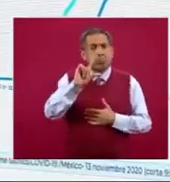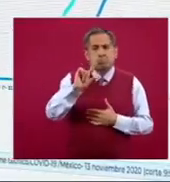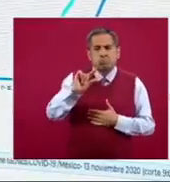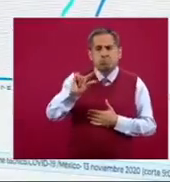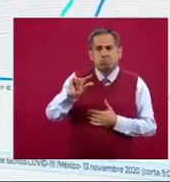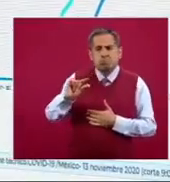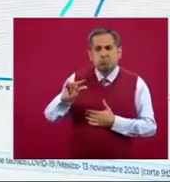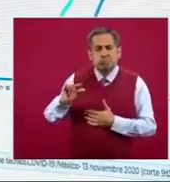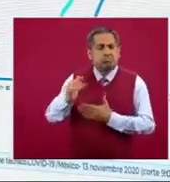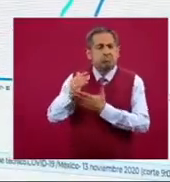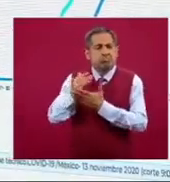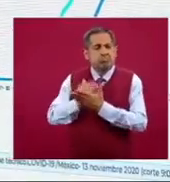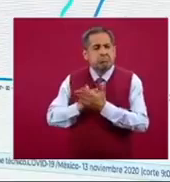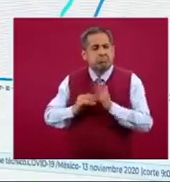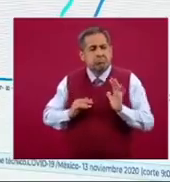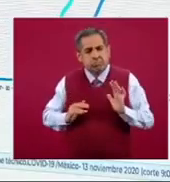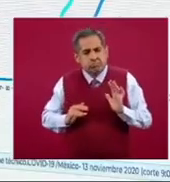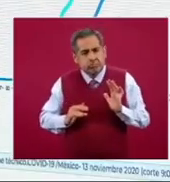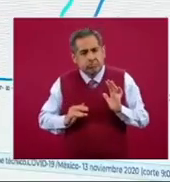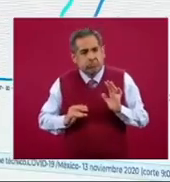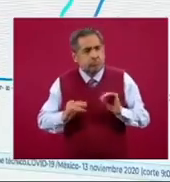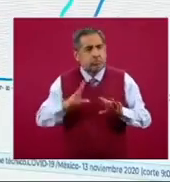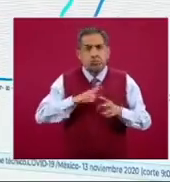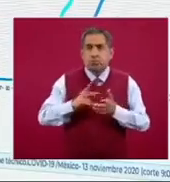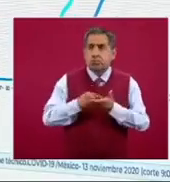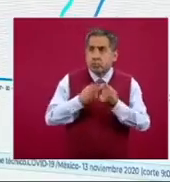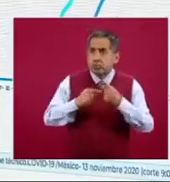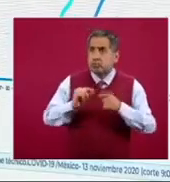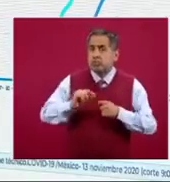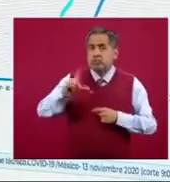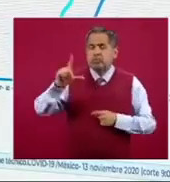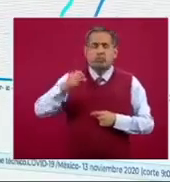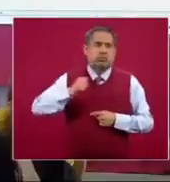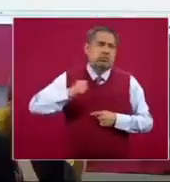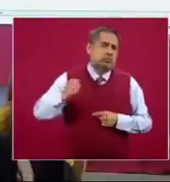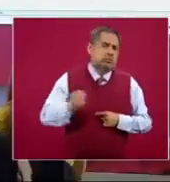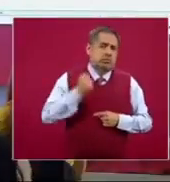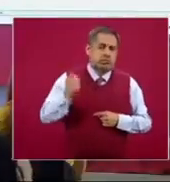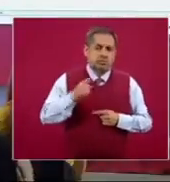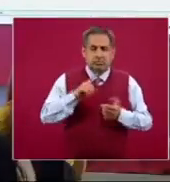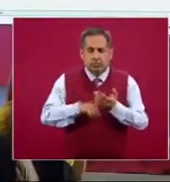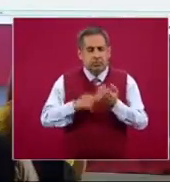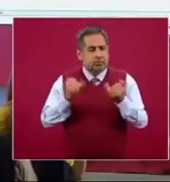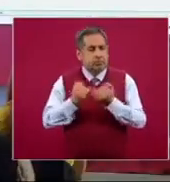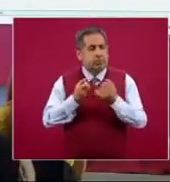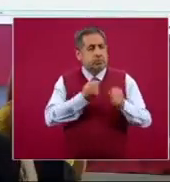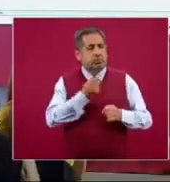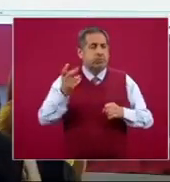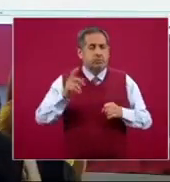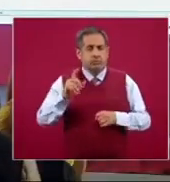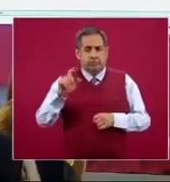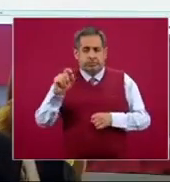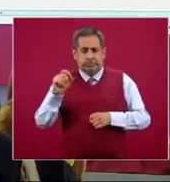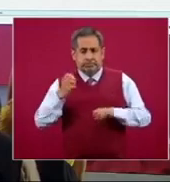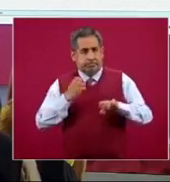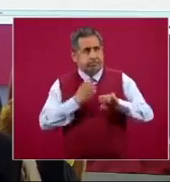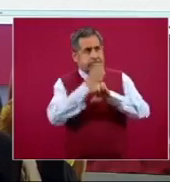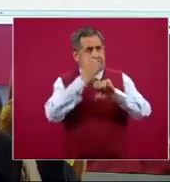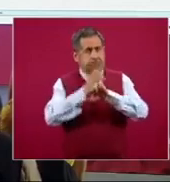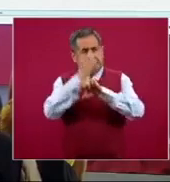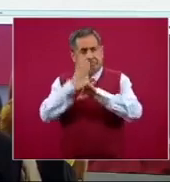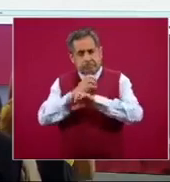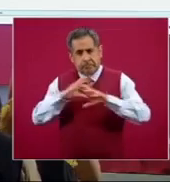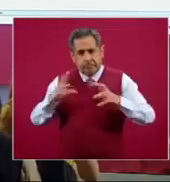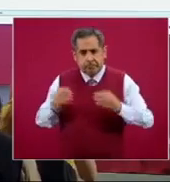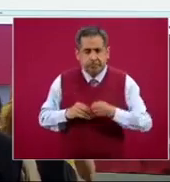disminuyendo la intensidad epidémica y no hay rebrote, como afortunadamente ocurre en 20 de las 32 entidades